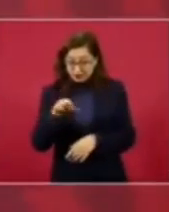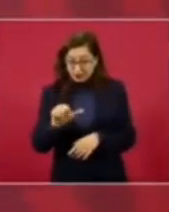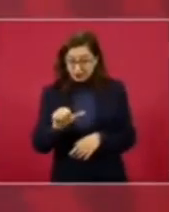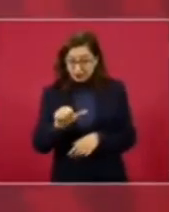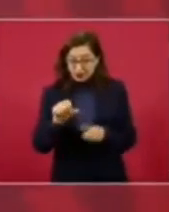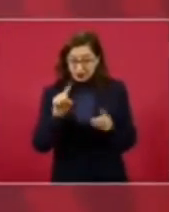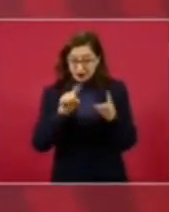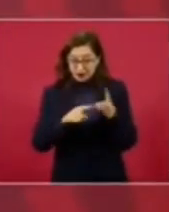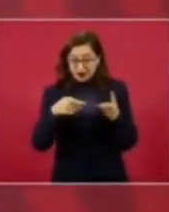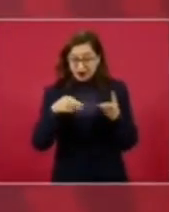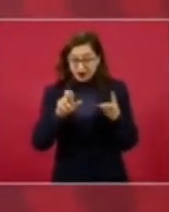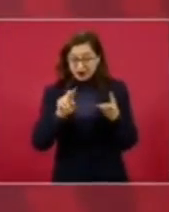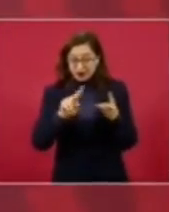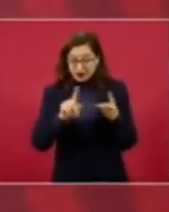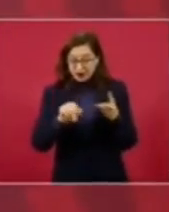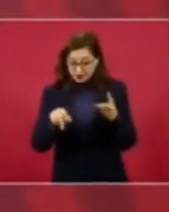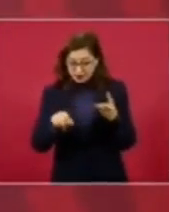no es Krause,